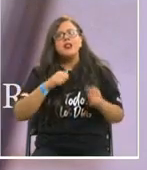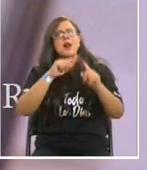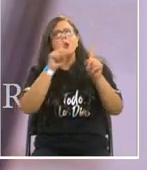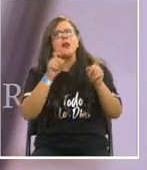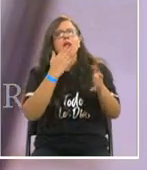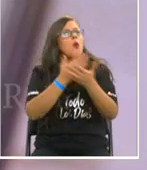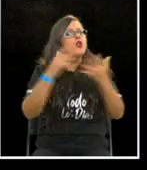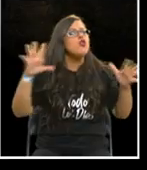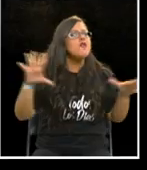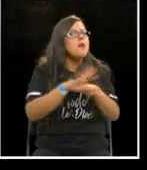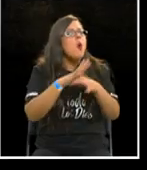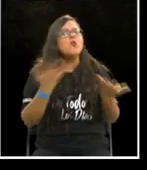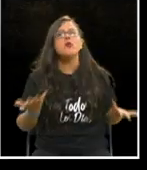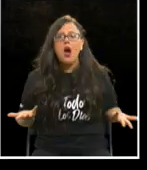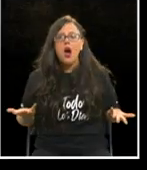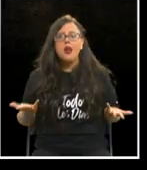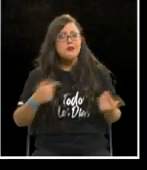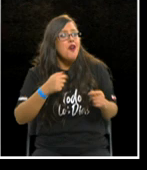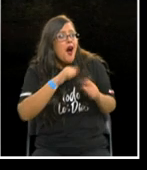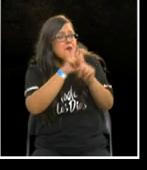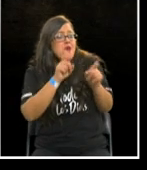vamos a juntar? Yo le preguntaba.